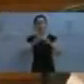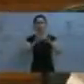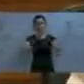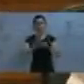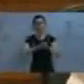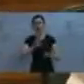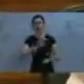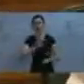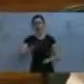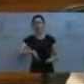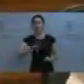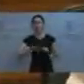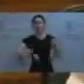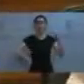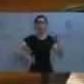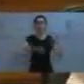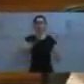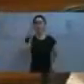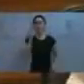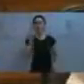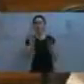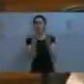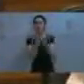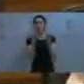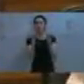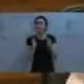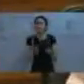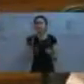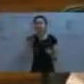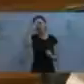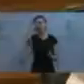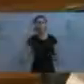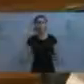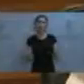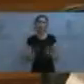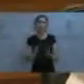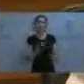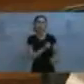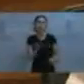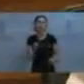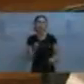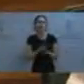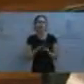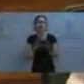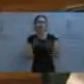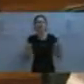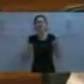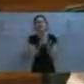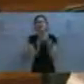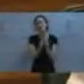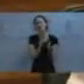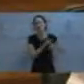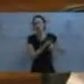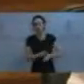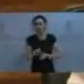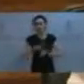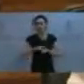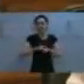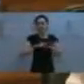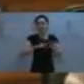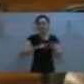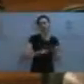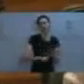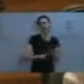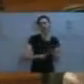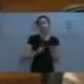mayores de 55 años, con in situ en empresas, con un tutor personal que está en la empresa y con una serie de características que están mejorando